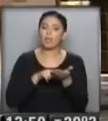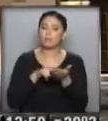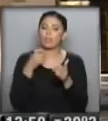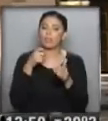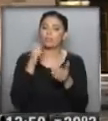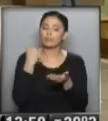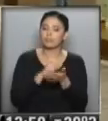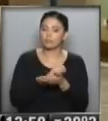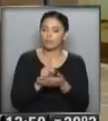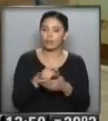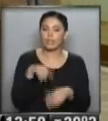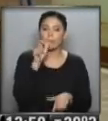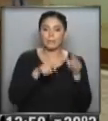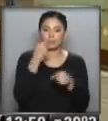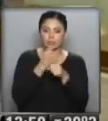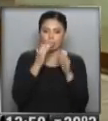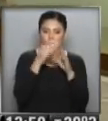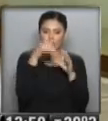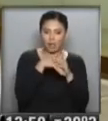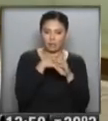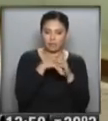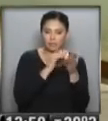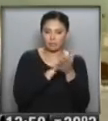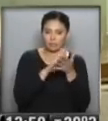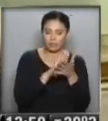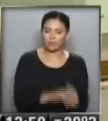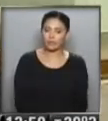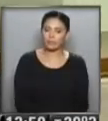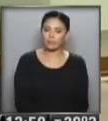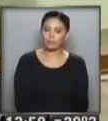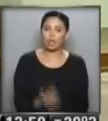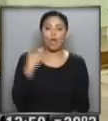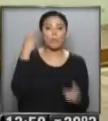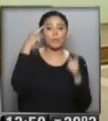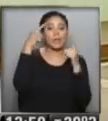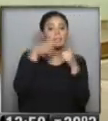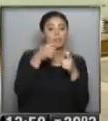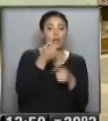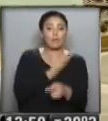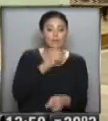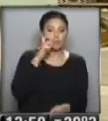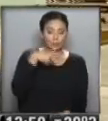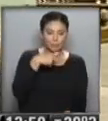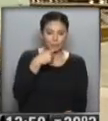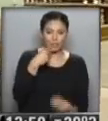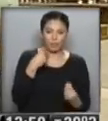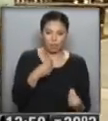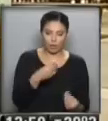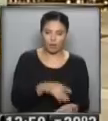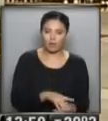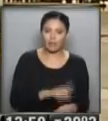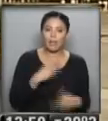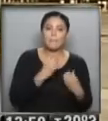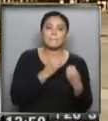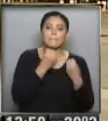blanquear al personal doméstico. La normativa esta de la AFIP lo que está apuntando básicamente es a